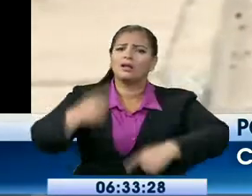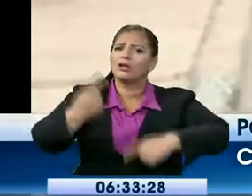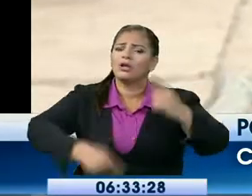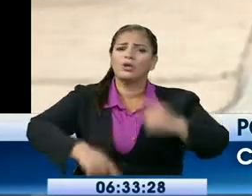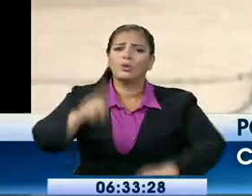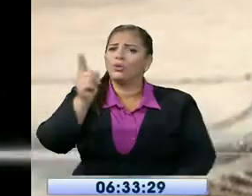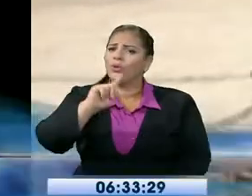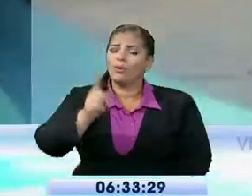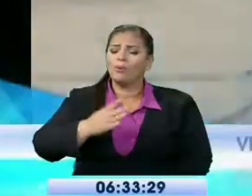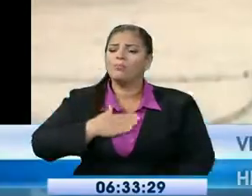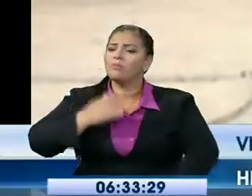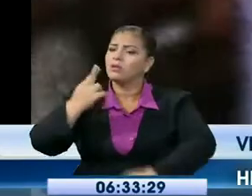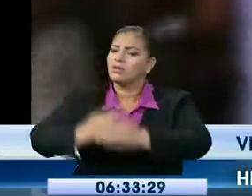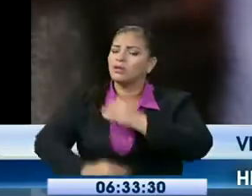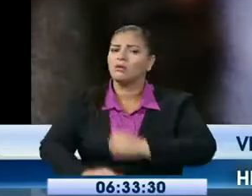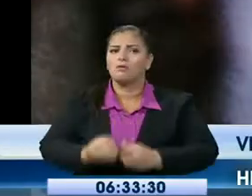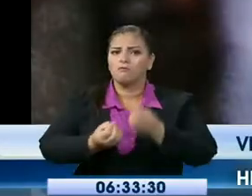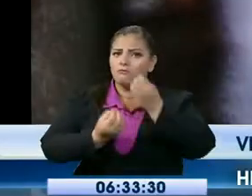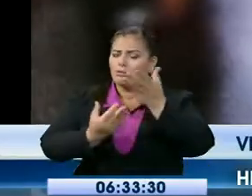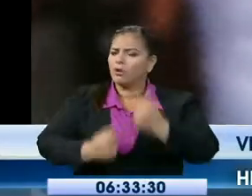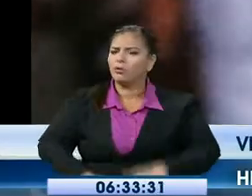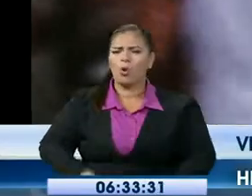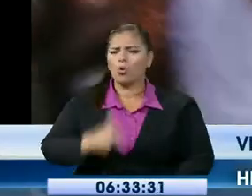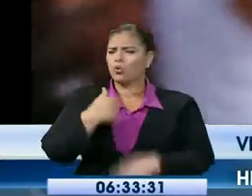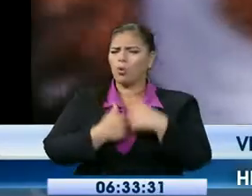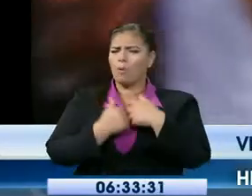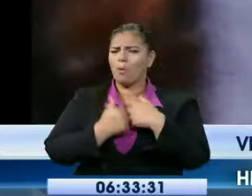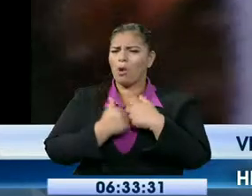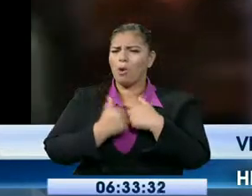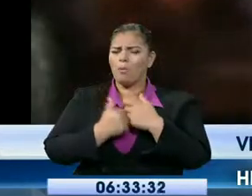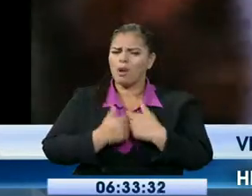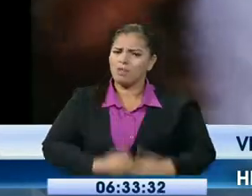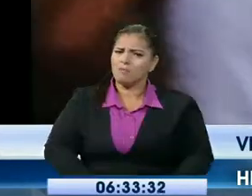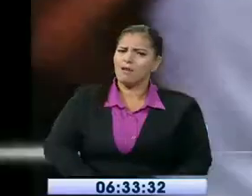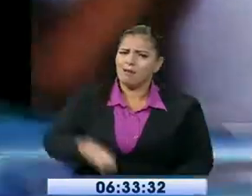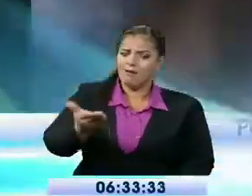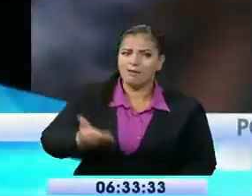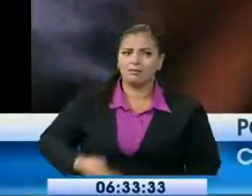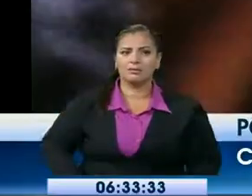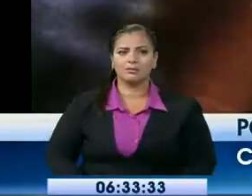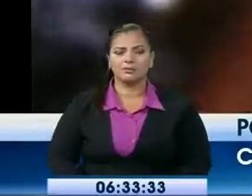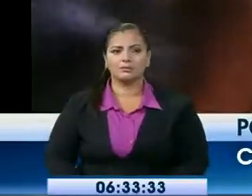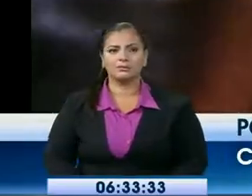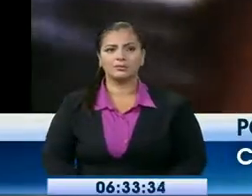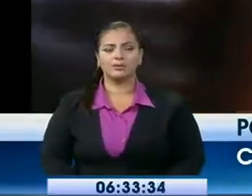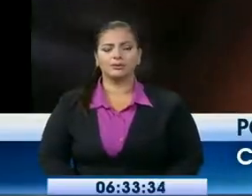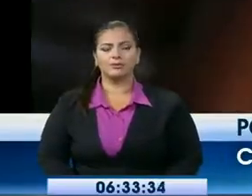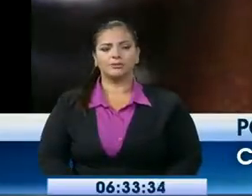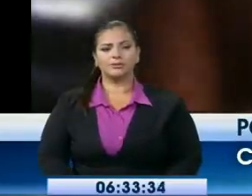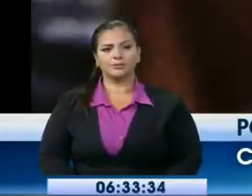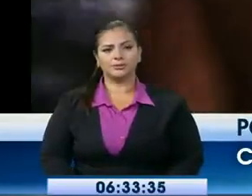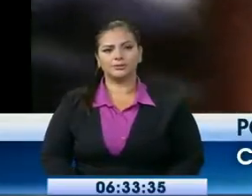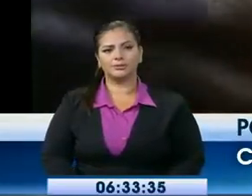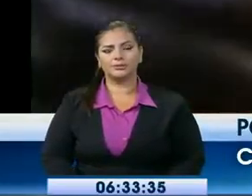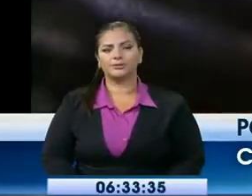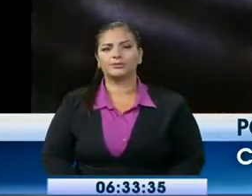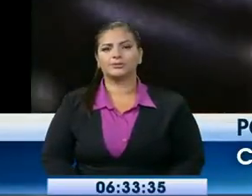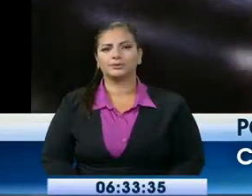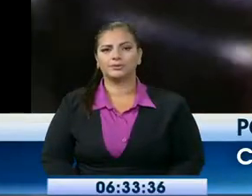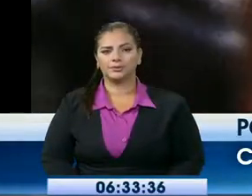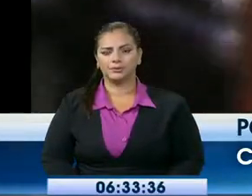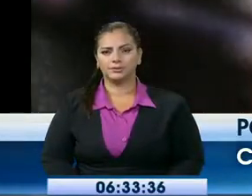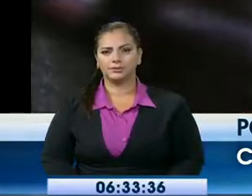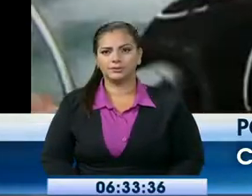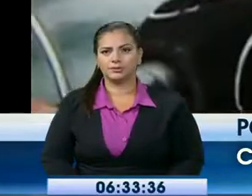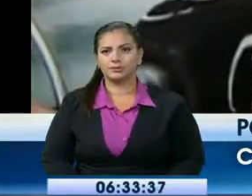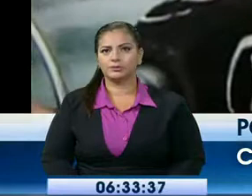problema de mi ahijado. Eso reclámale a mi compa, ¿ya? Entonces en eso dice que, cuando acordé que el chico se